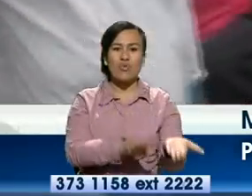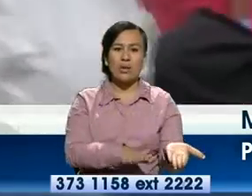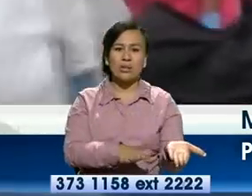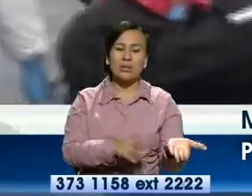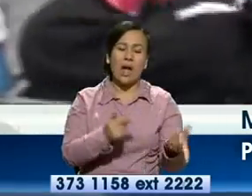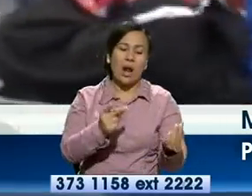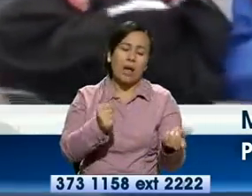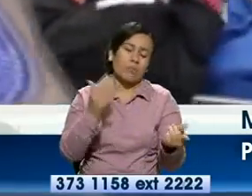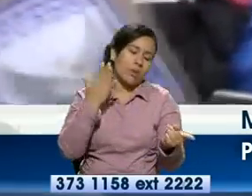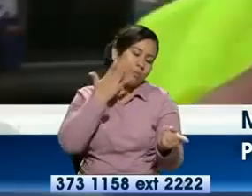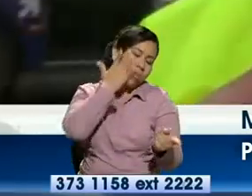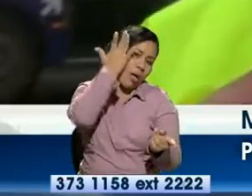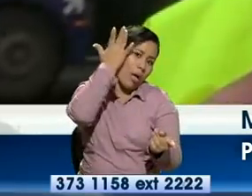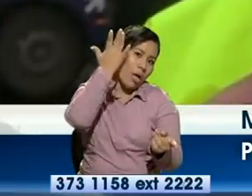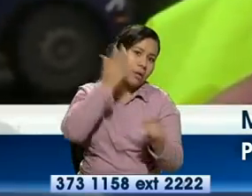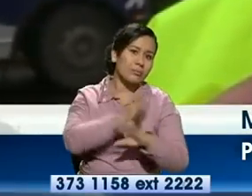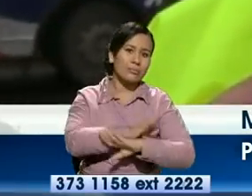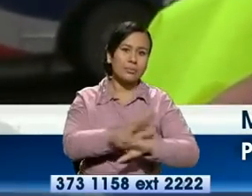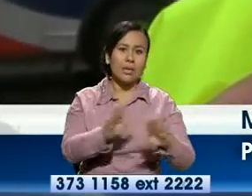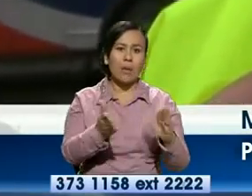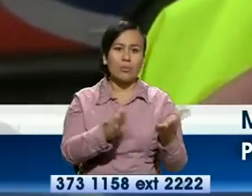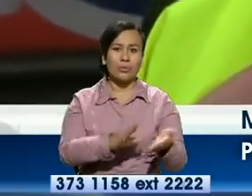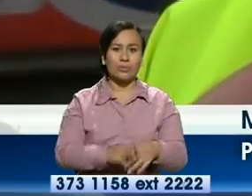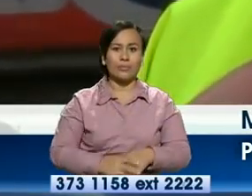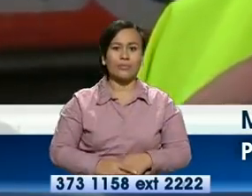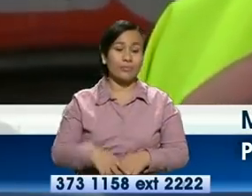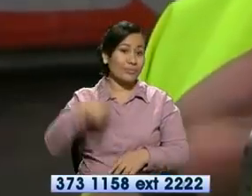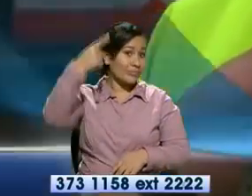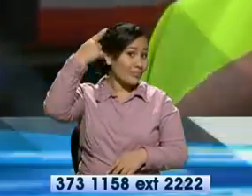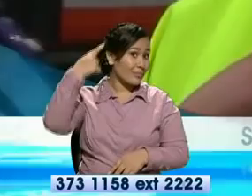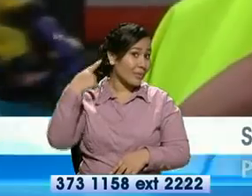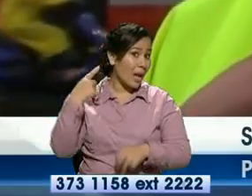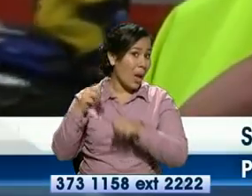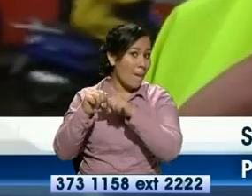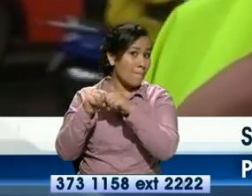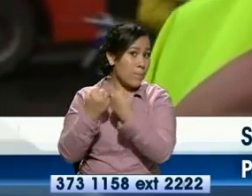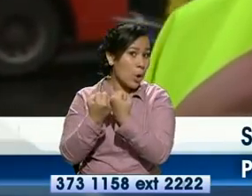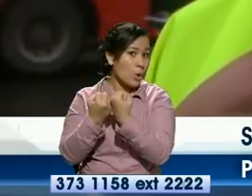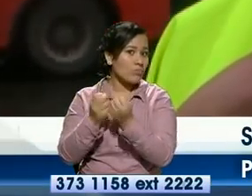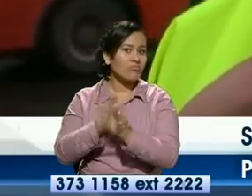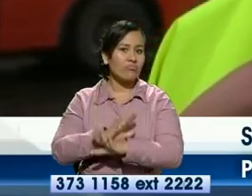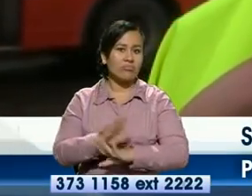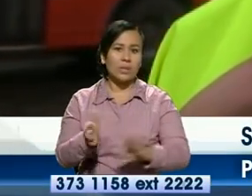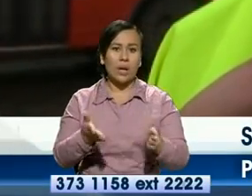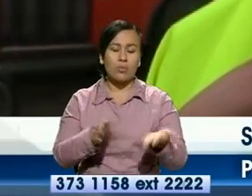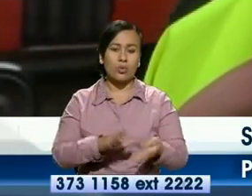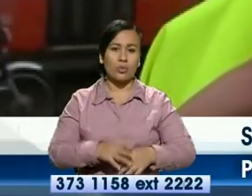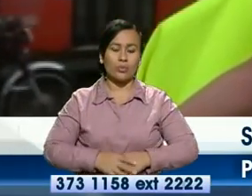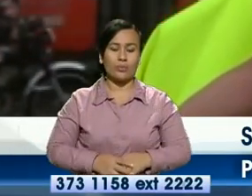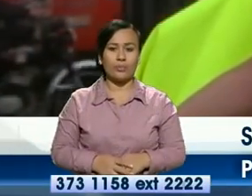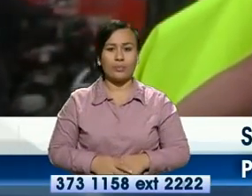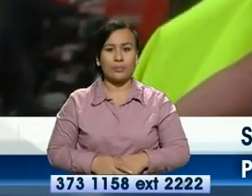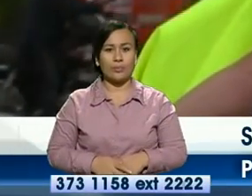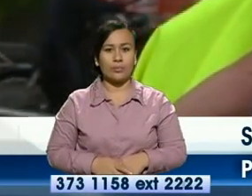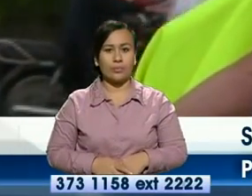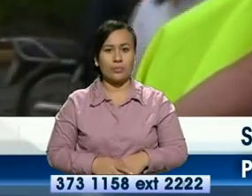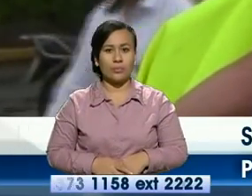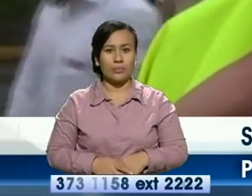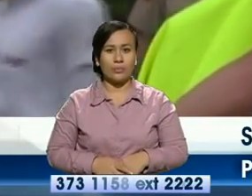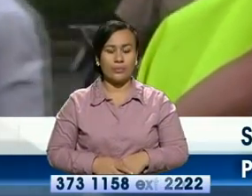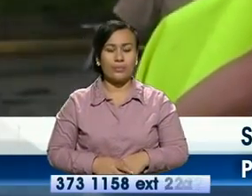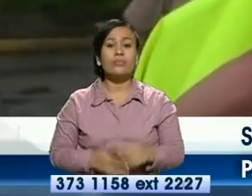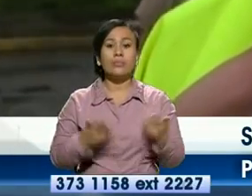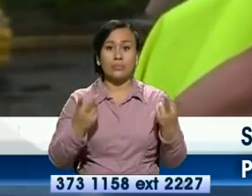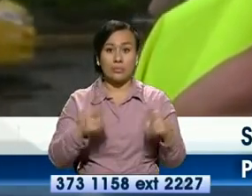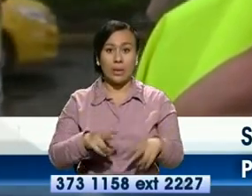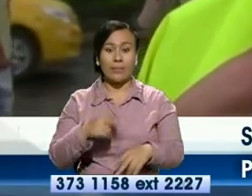manera instantánea. Tiene un golpe a la altura del cráneo, tiene un trauma de cráneo encefálico. Y así mismo se encuentra